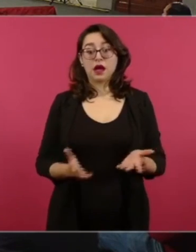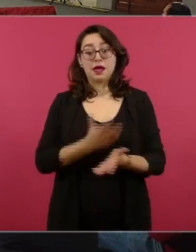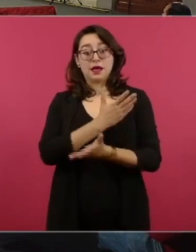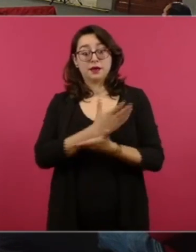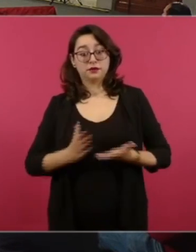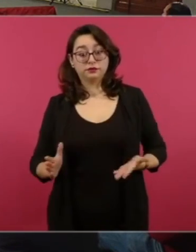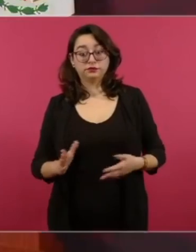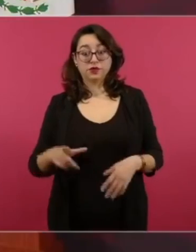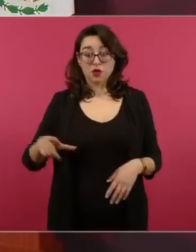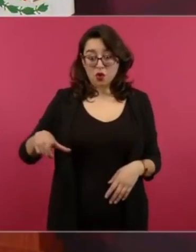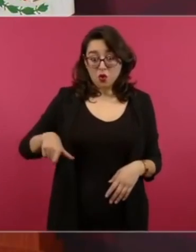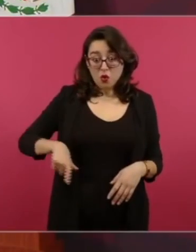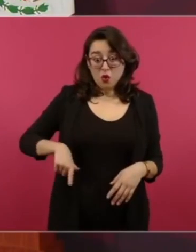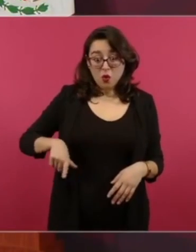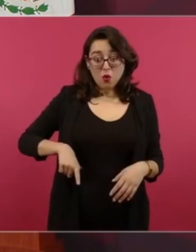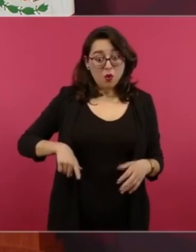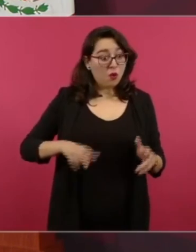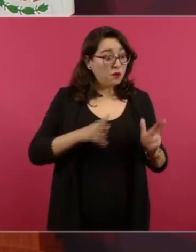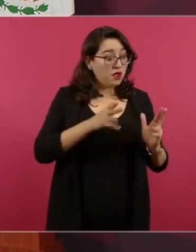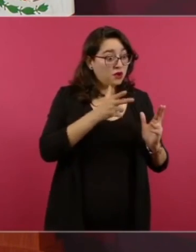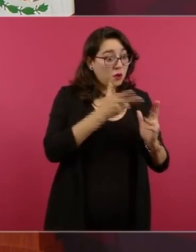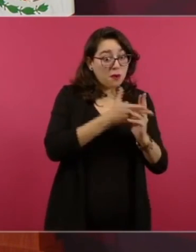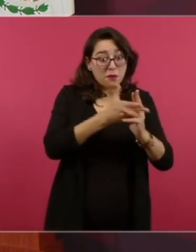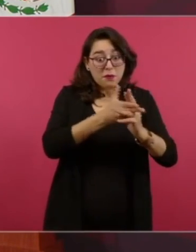la fuerza bruta